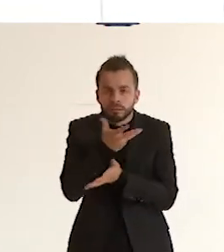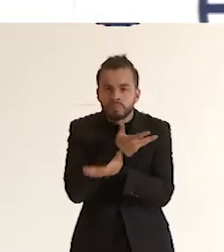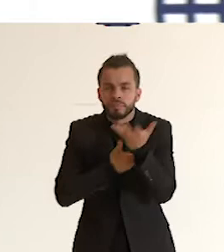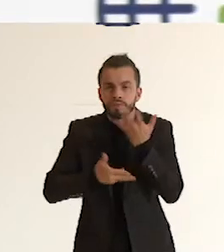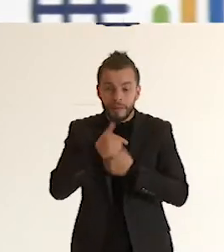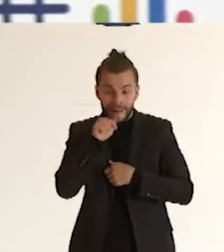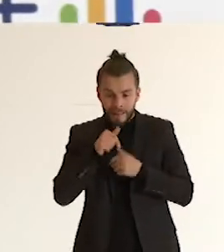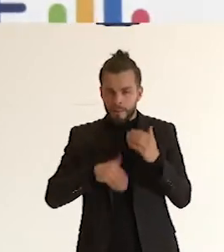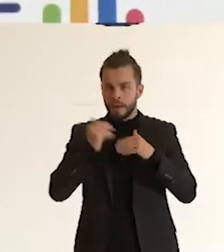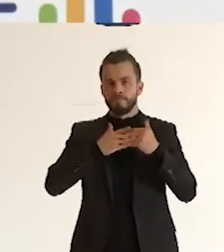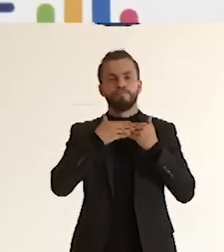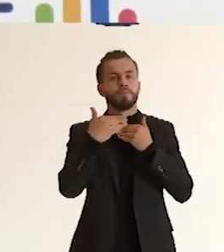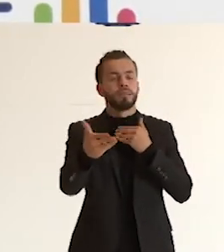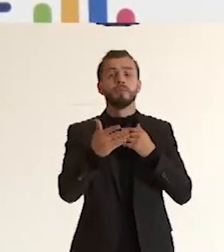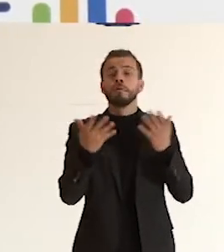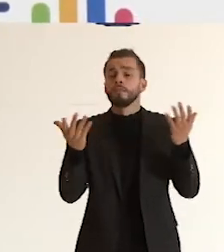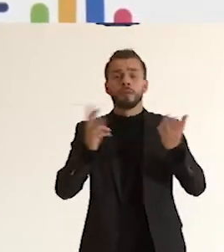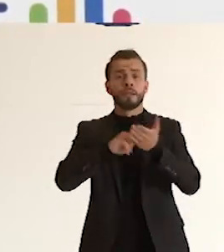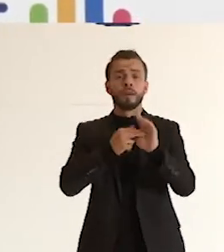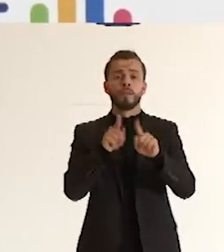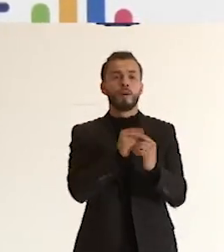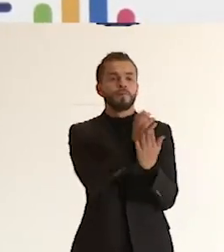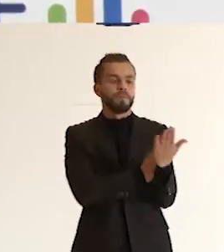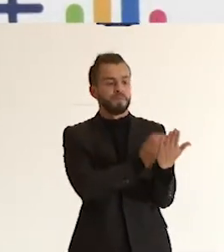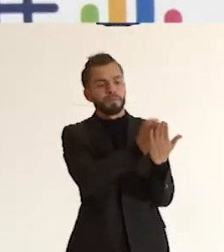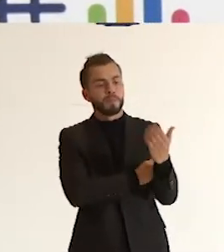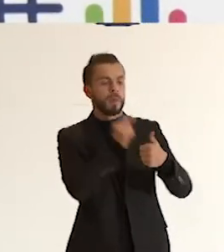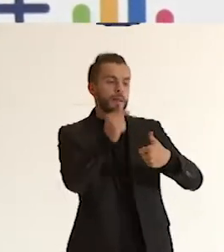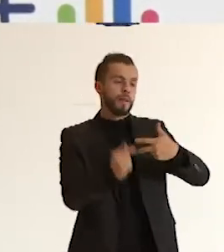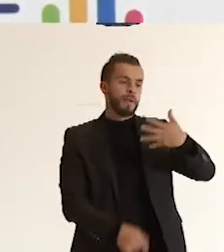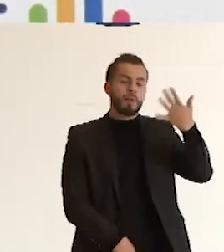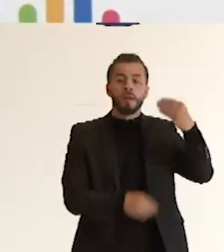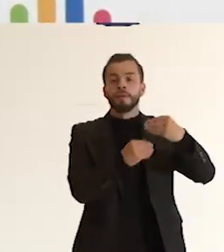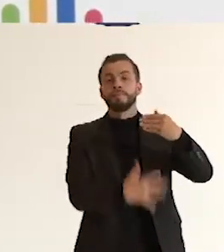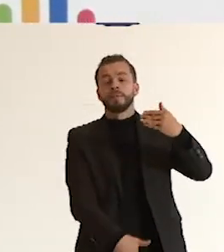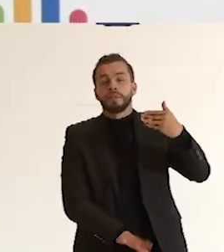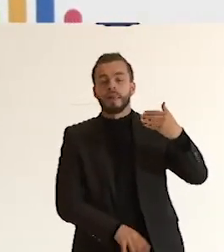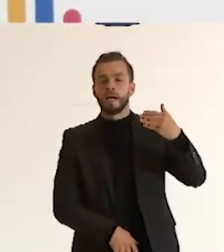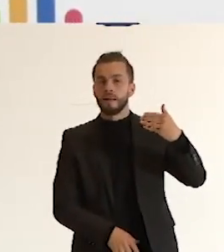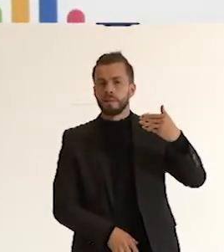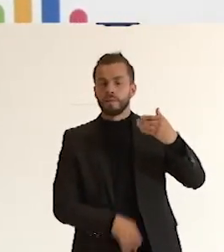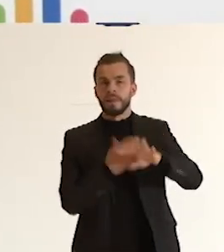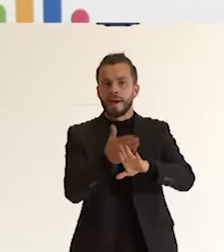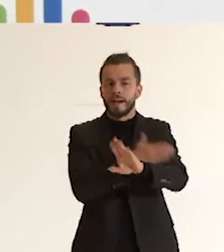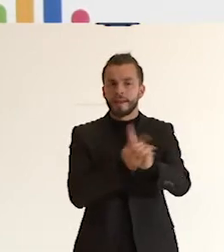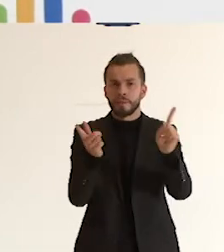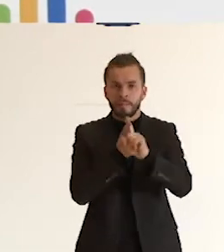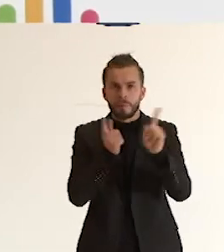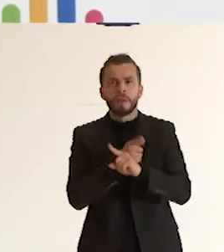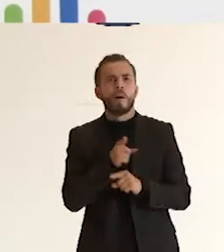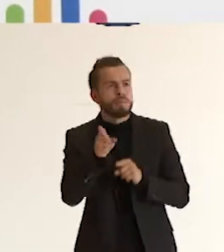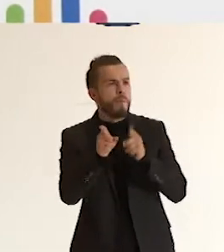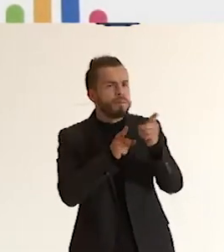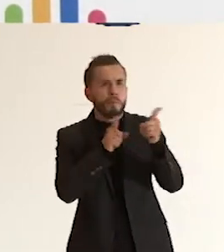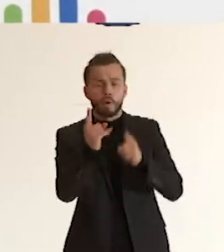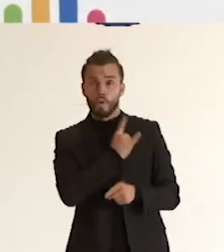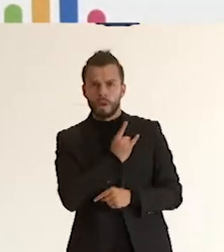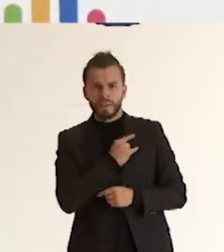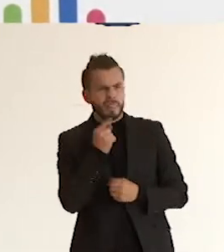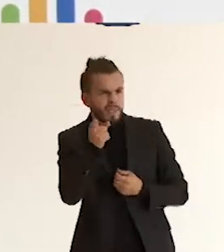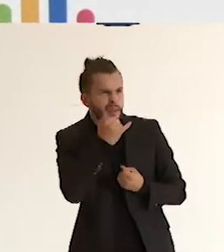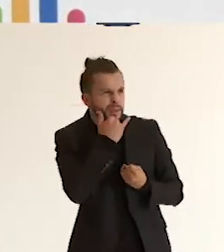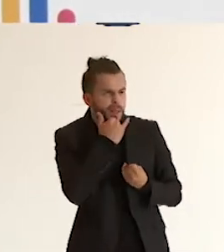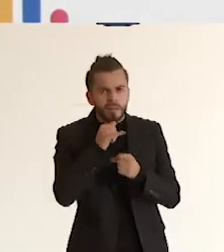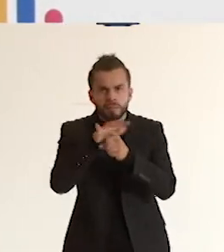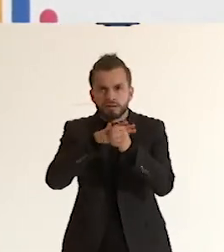que no se trataba de hacer solamente un currículo de arriba hacia abajo sino recoger las cosas que ya estaban pasando en la universidad porque no es